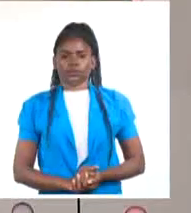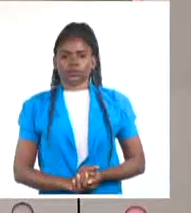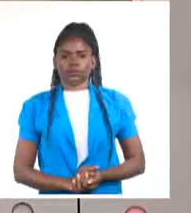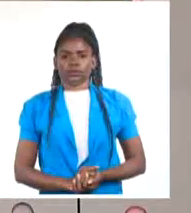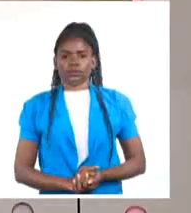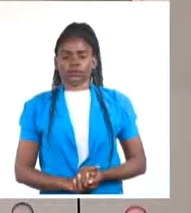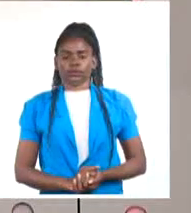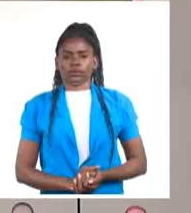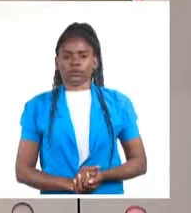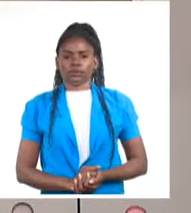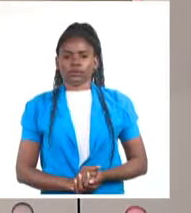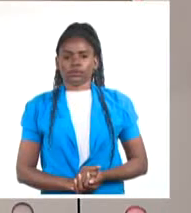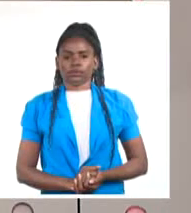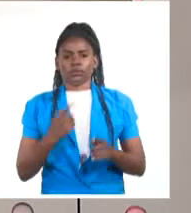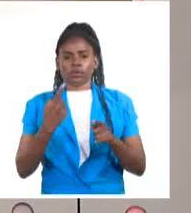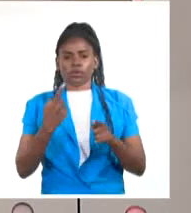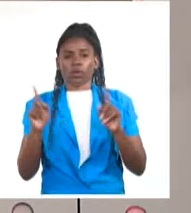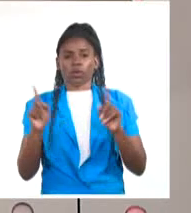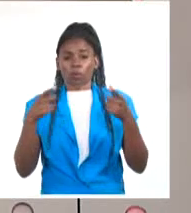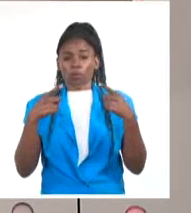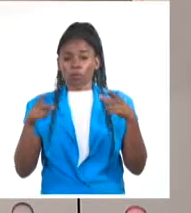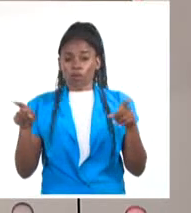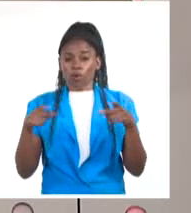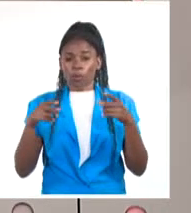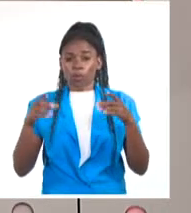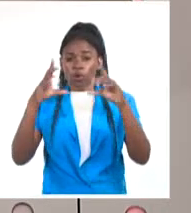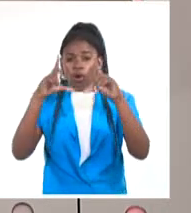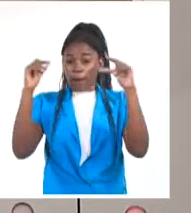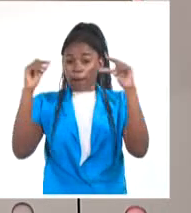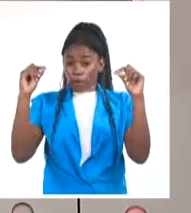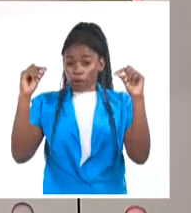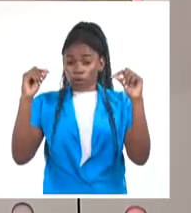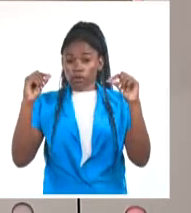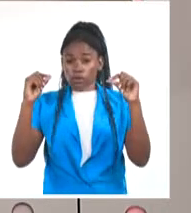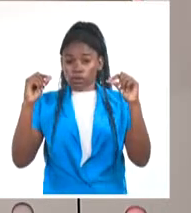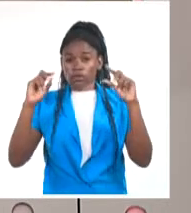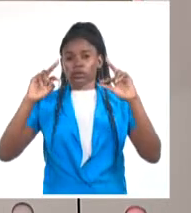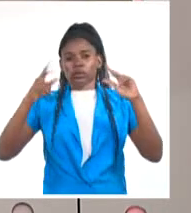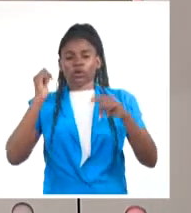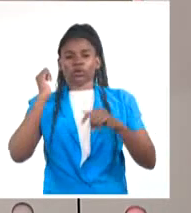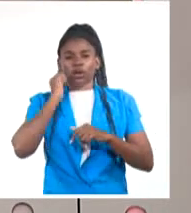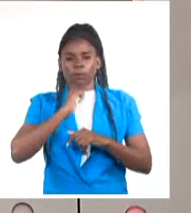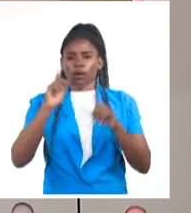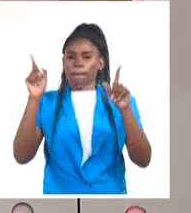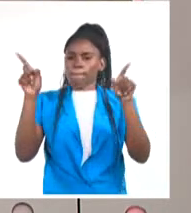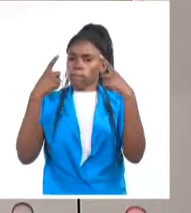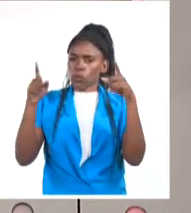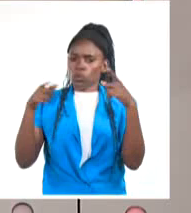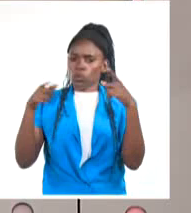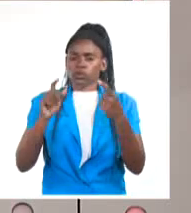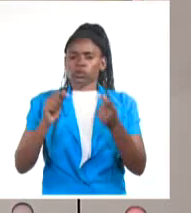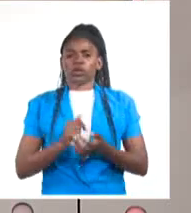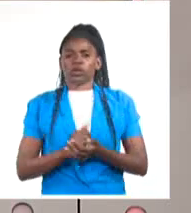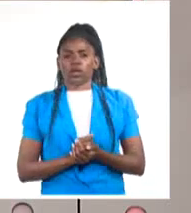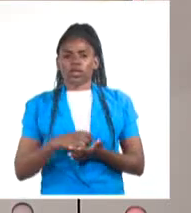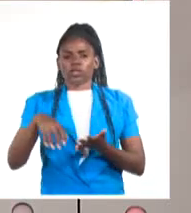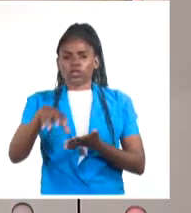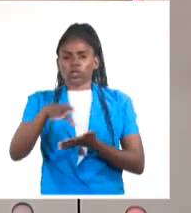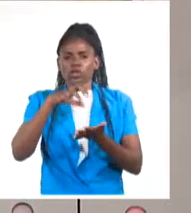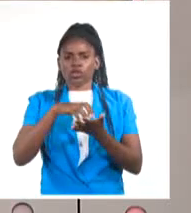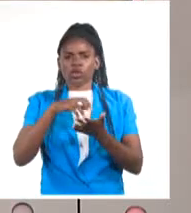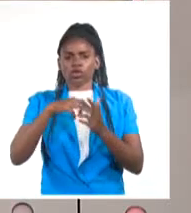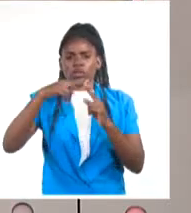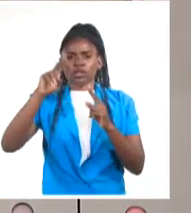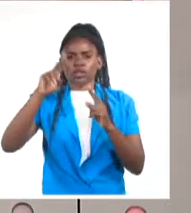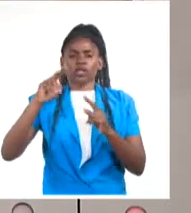La música japonesa regresó al Jazz Plaza con las sonoridades de Kono y Los Chicos de Cuba. La presentación tuvo lugar en el Teatro Martí de la capital,